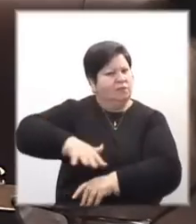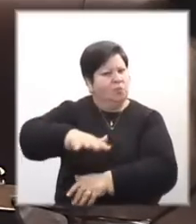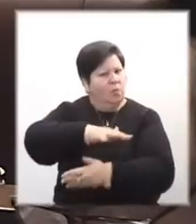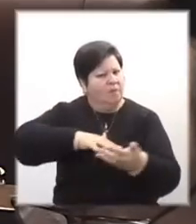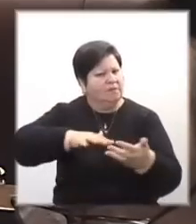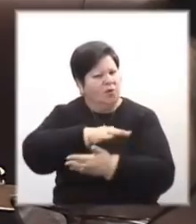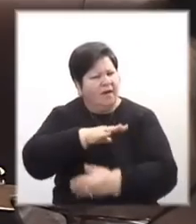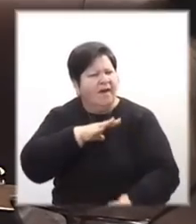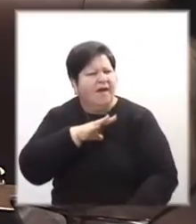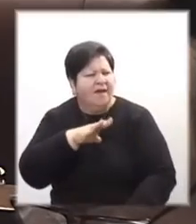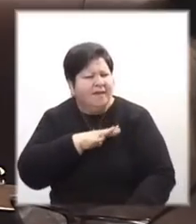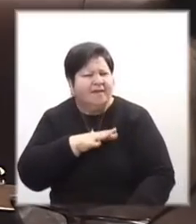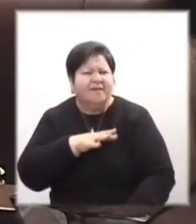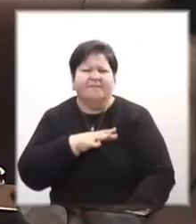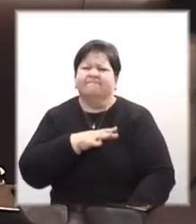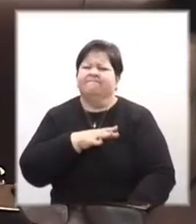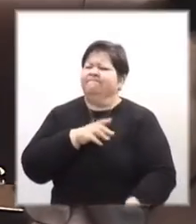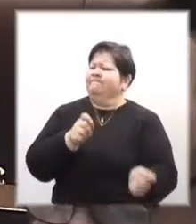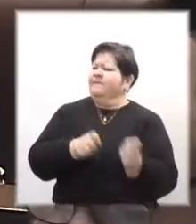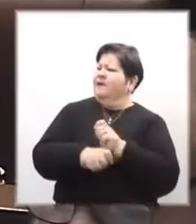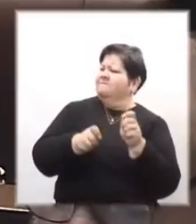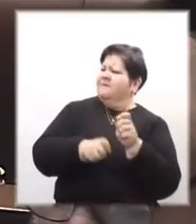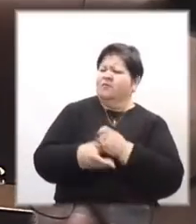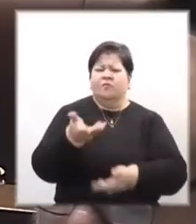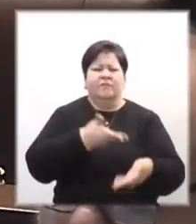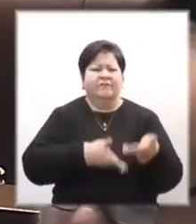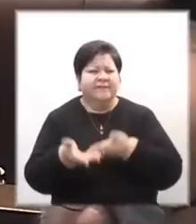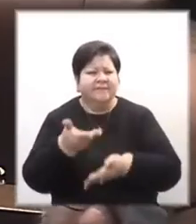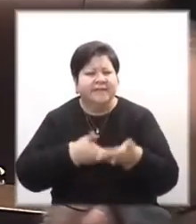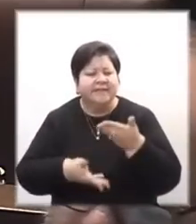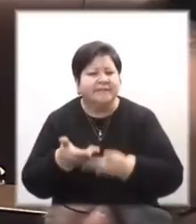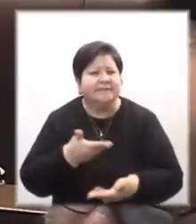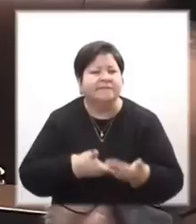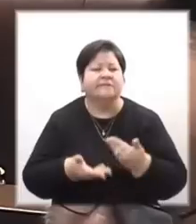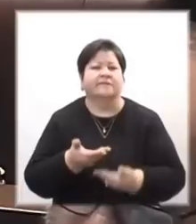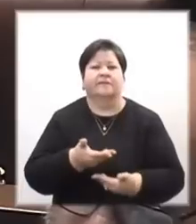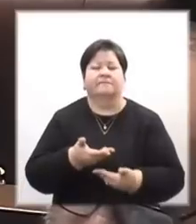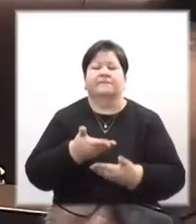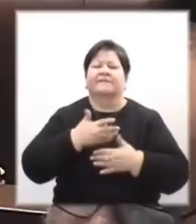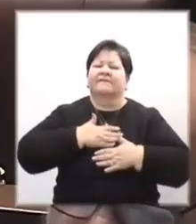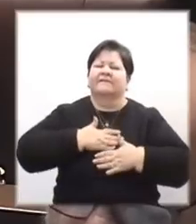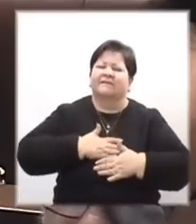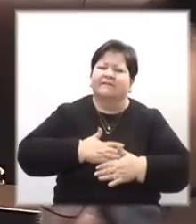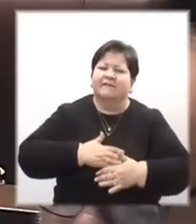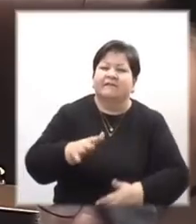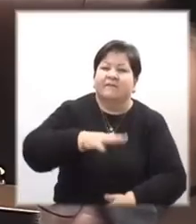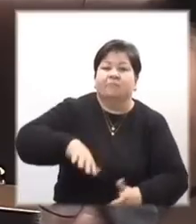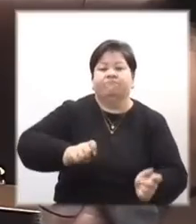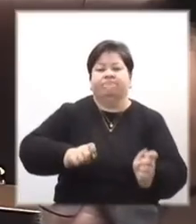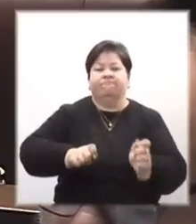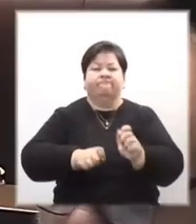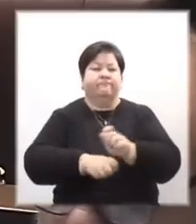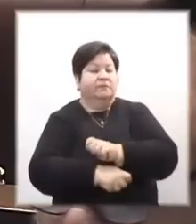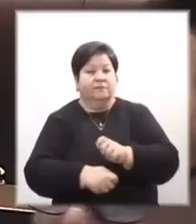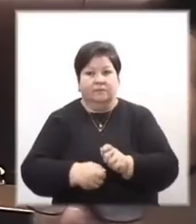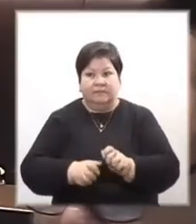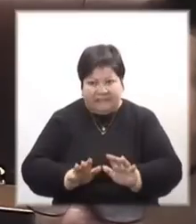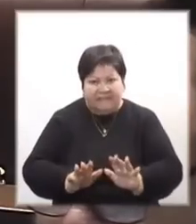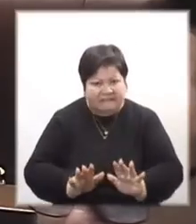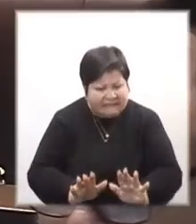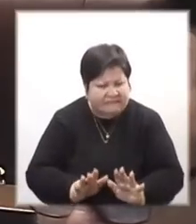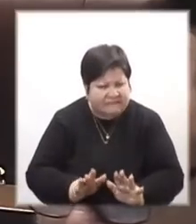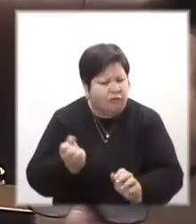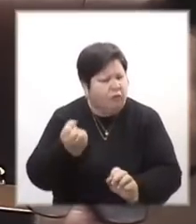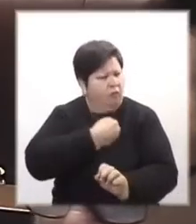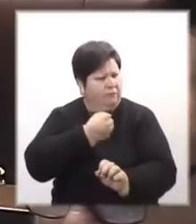que están alterando la convivencia y la tranquilidad en un determinado barrio, ¿es tan así de que un homicidio de